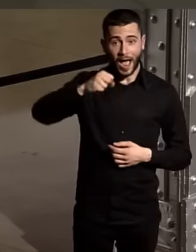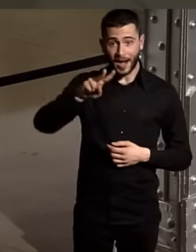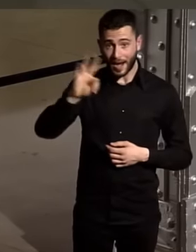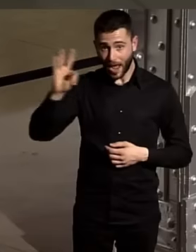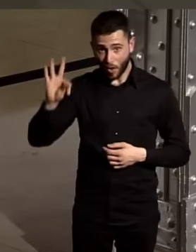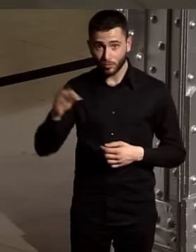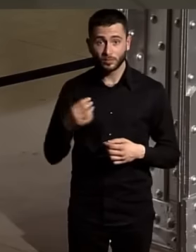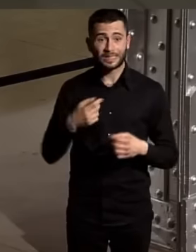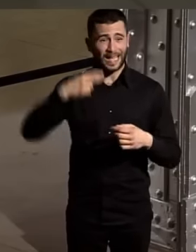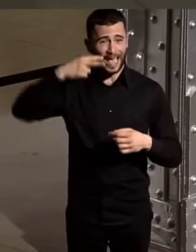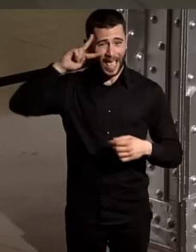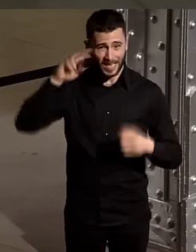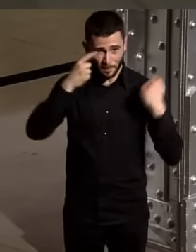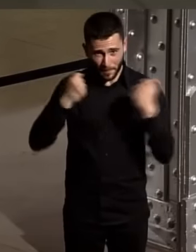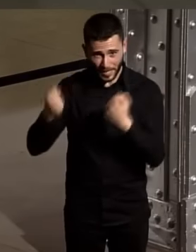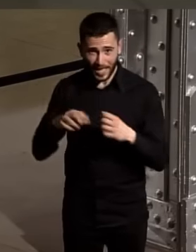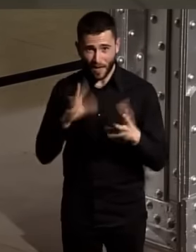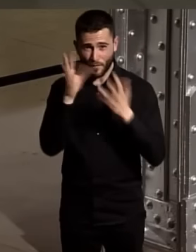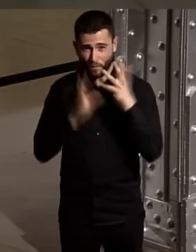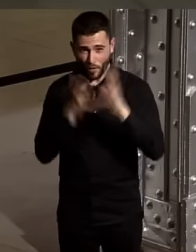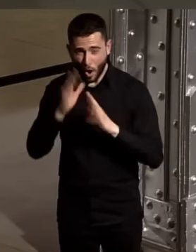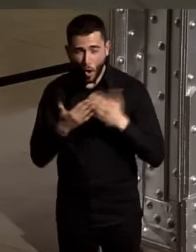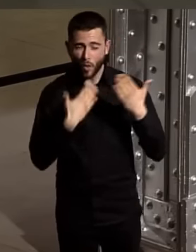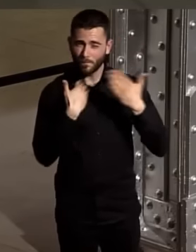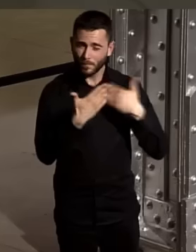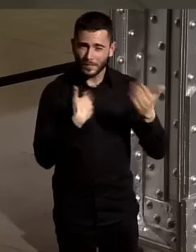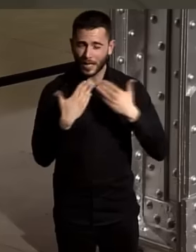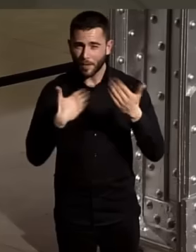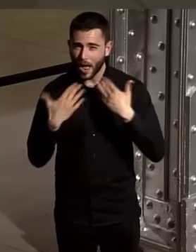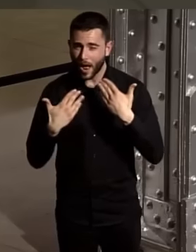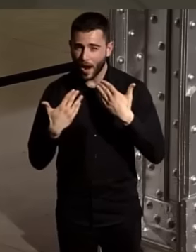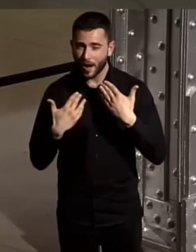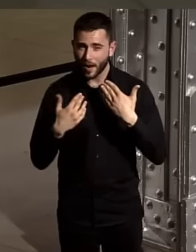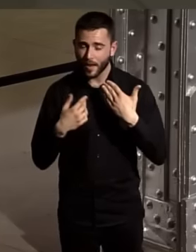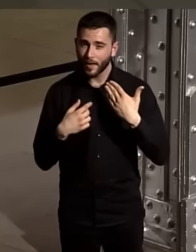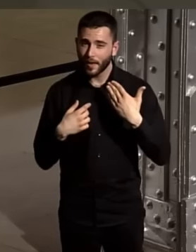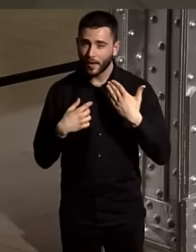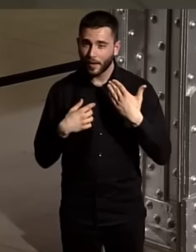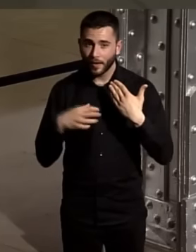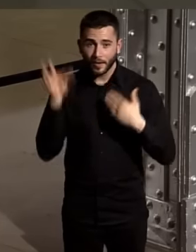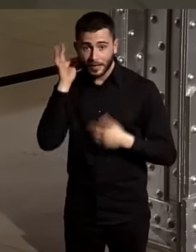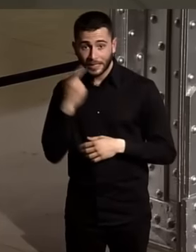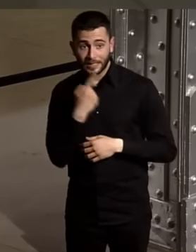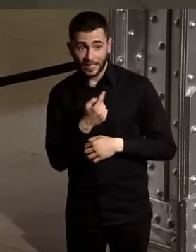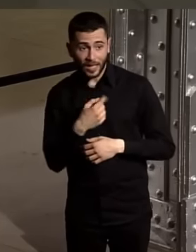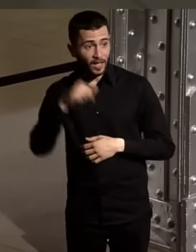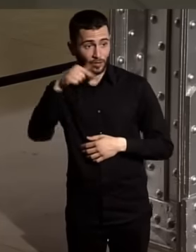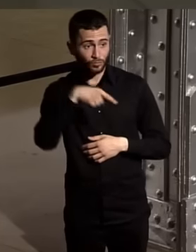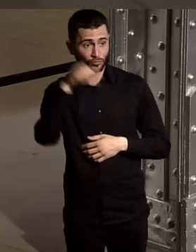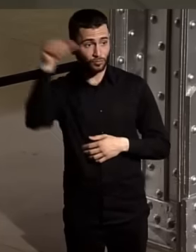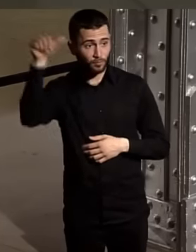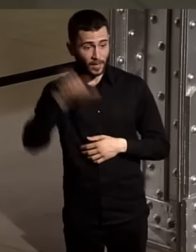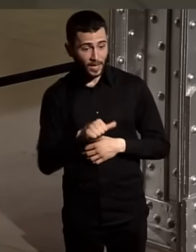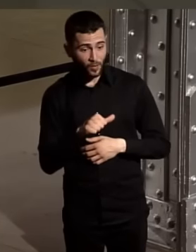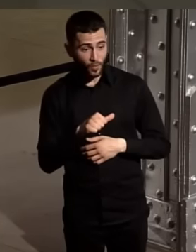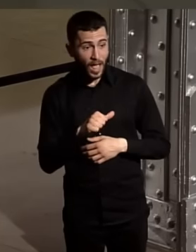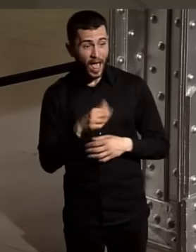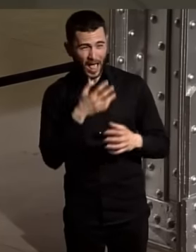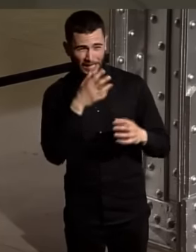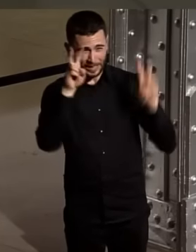institución francesa también especialista en fuego en la Prehistoria la cual le dijo que él no podía hacer esa película sobre el